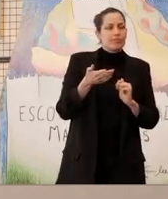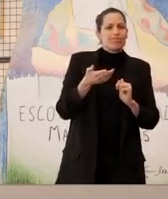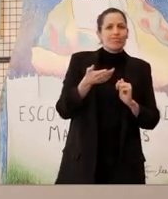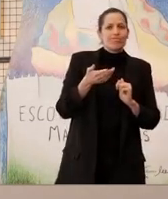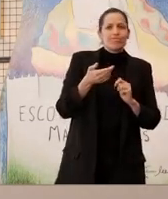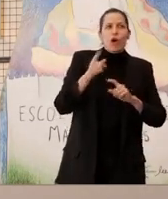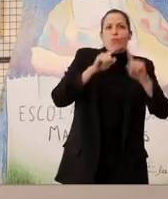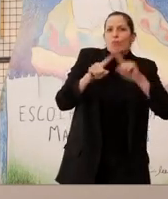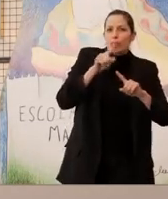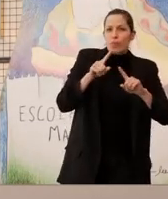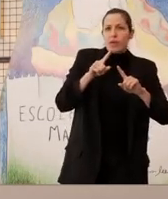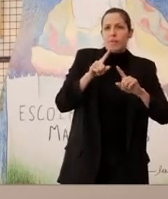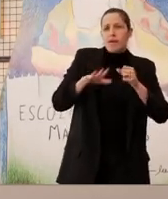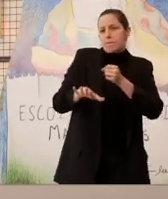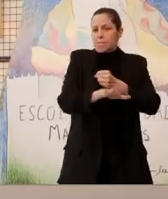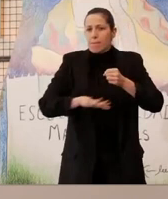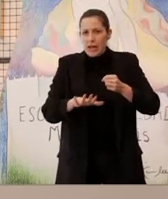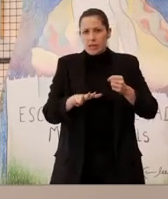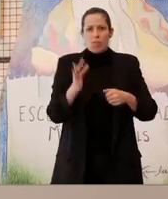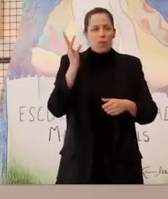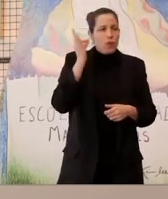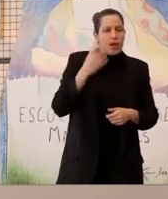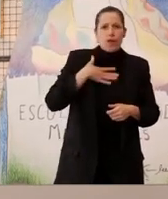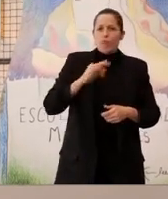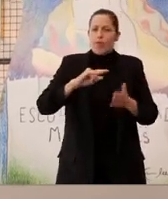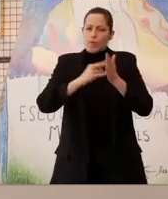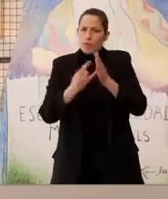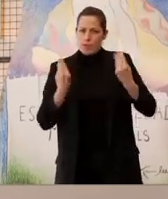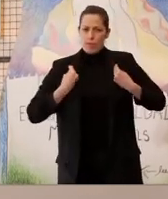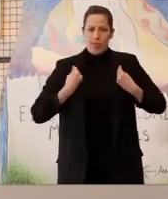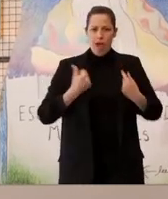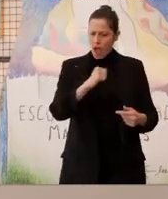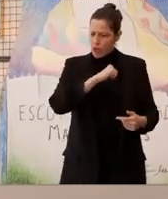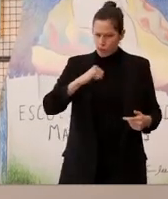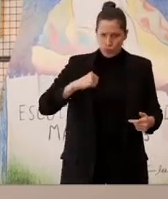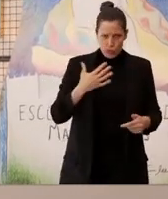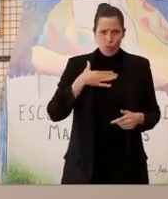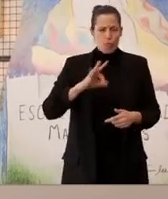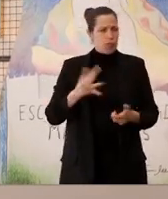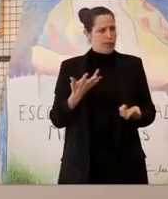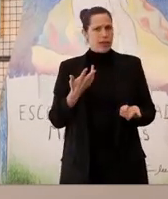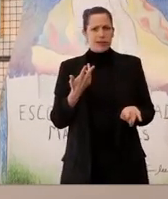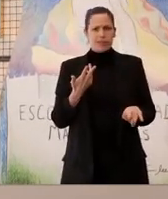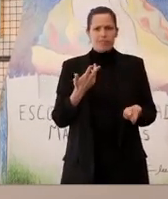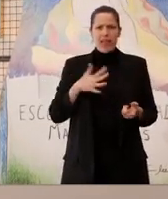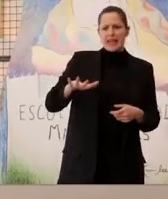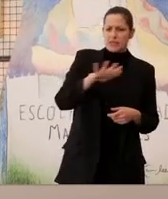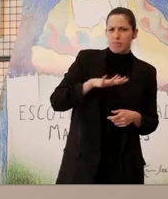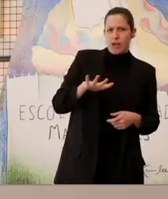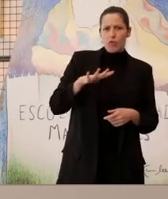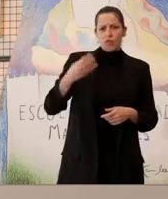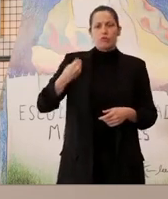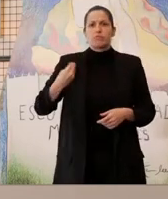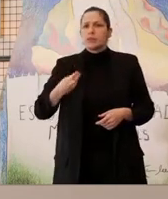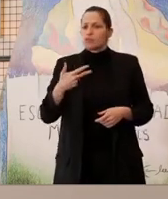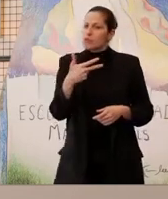un proyecto de vida autónomo y que podamos tener los mismos espacios y los